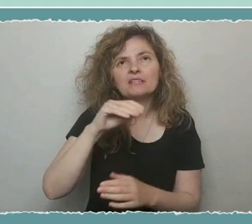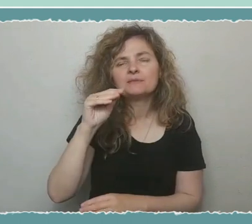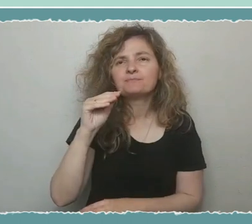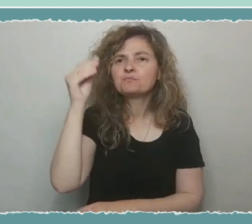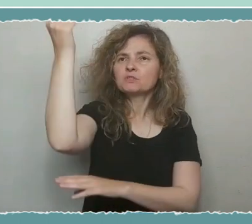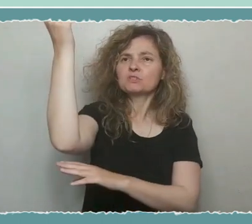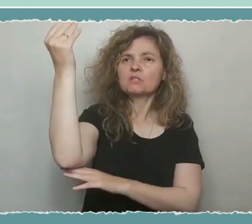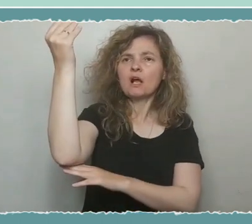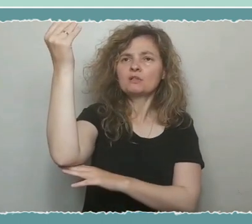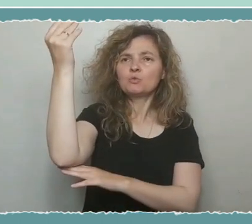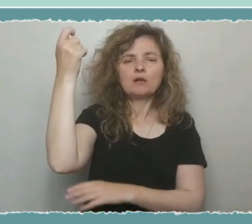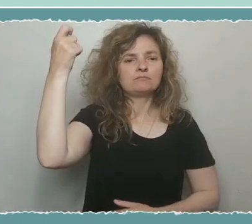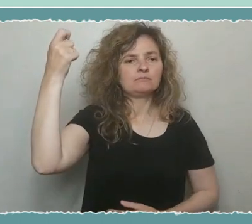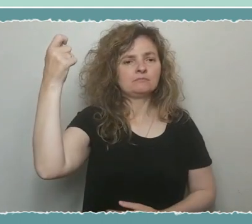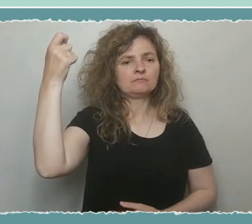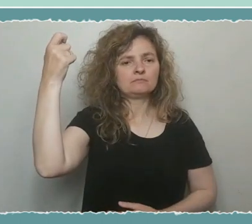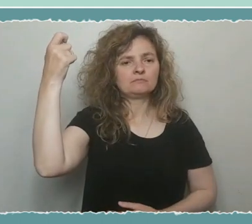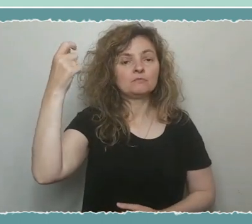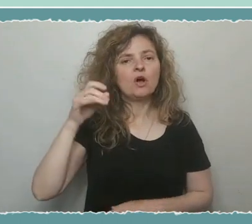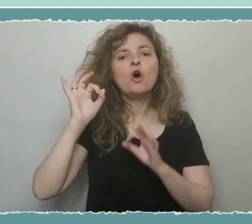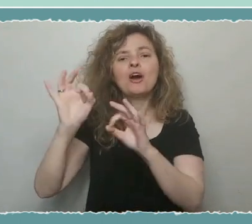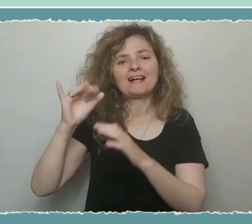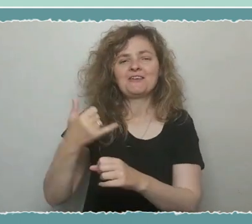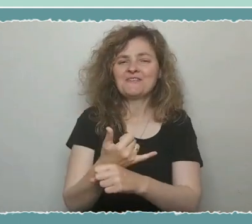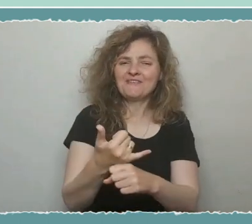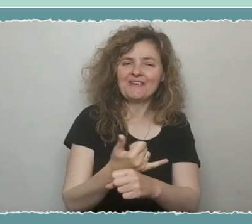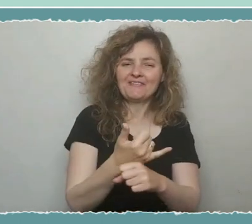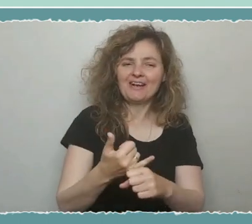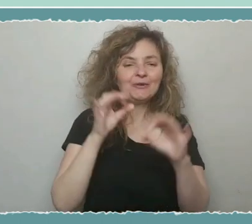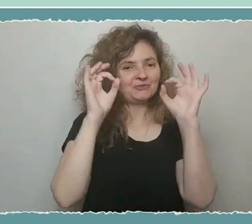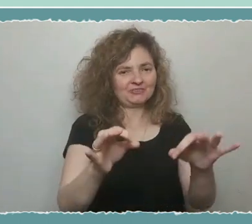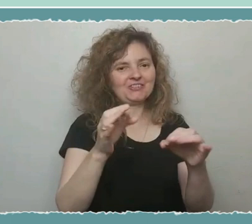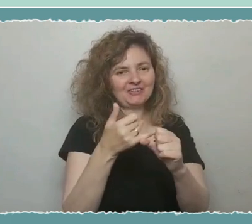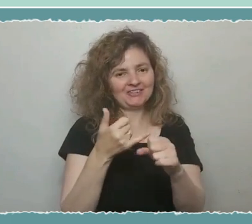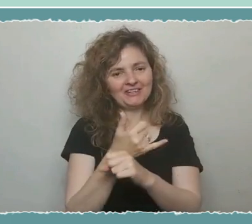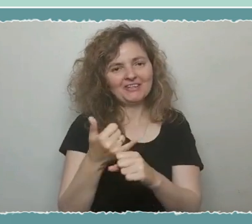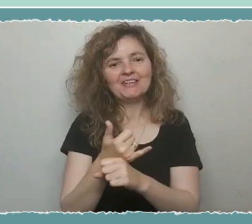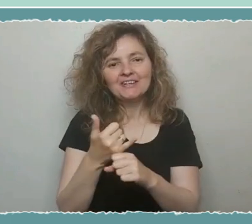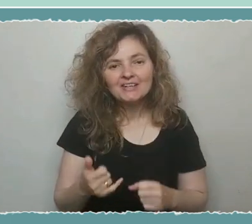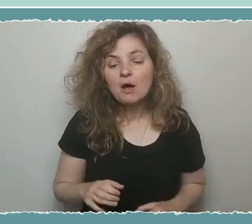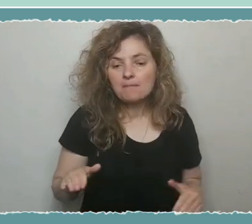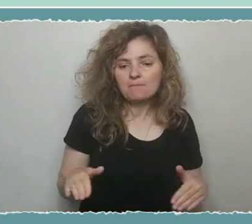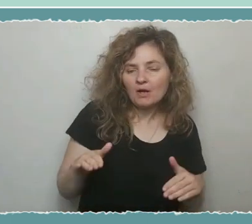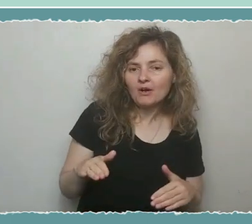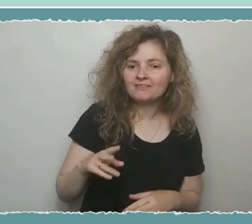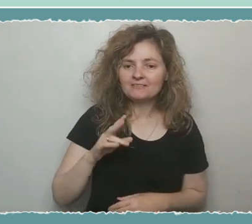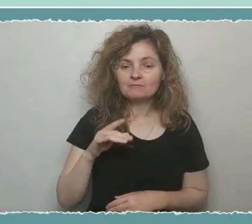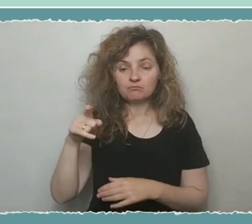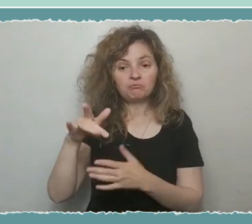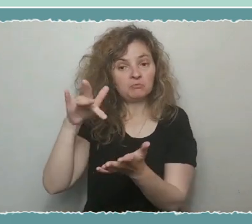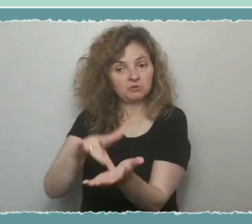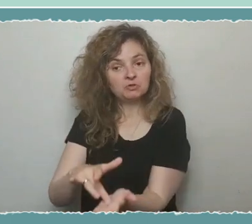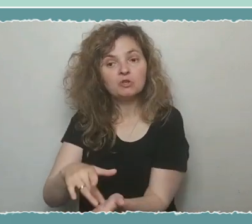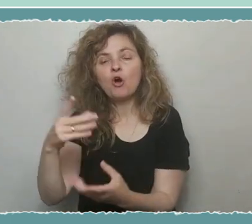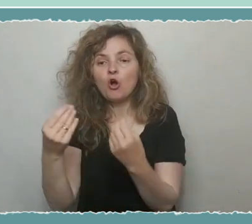que ten unha estatua que está así, xusto, Nova York, estiveron en Nova York, a Panchito primeiro, bueno, pois